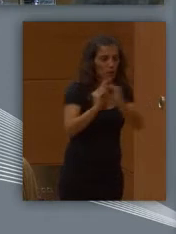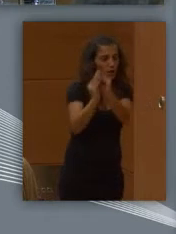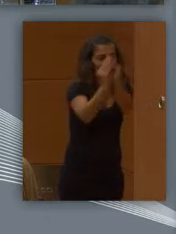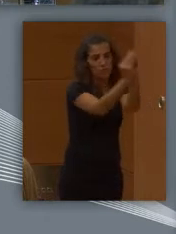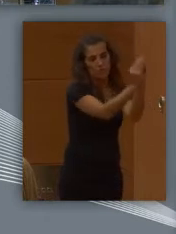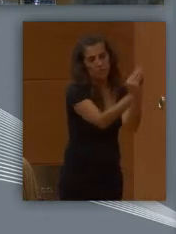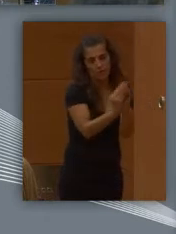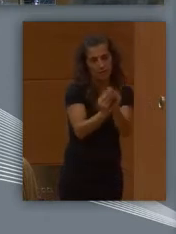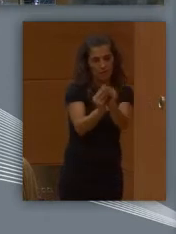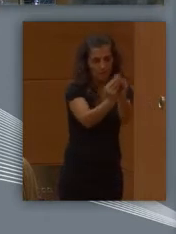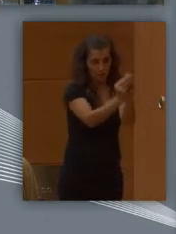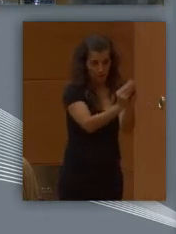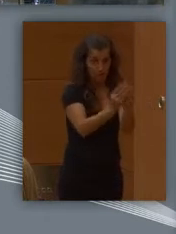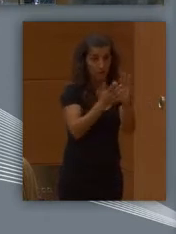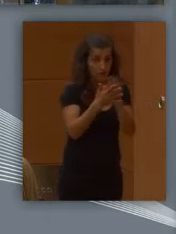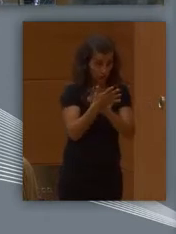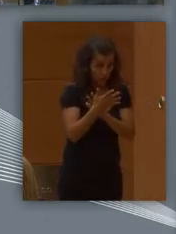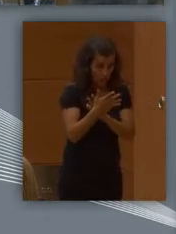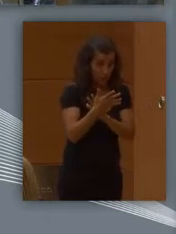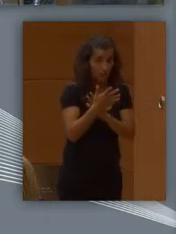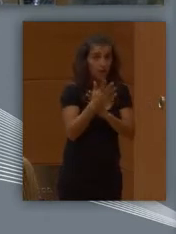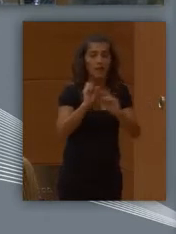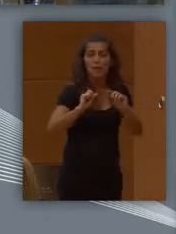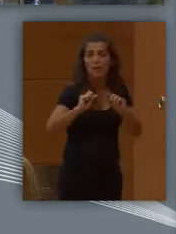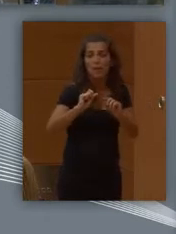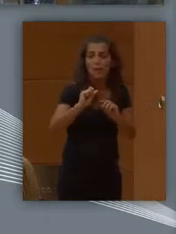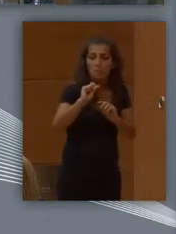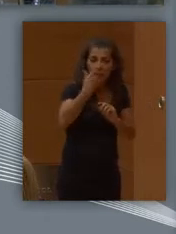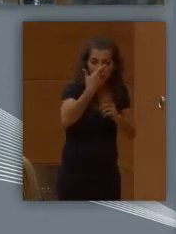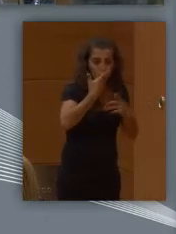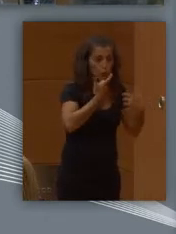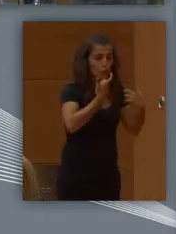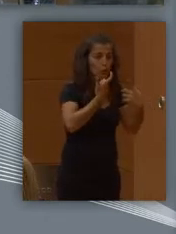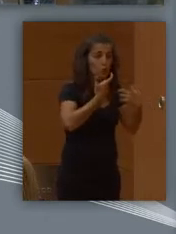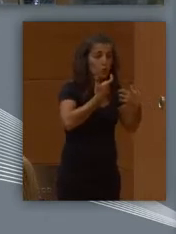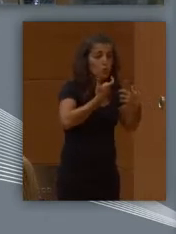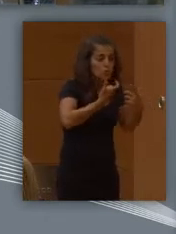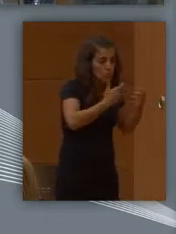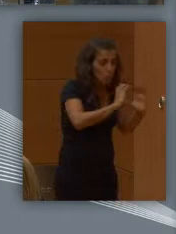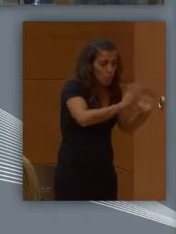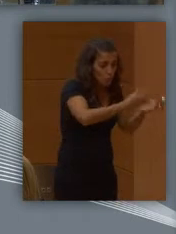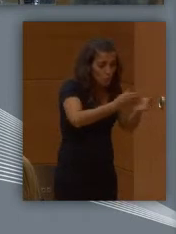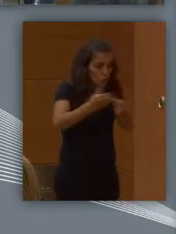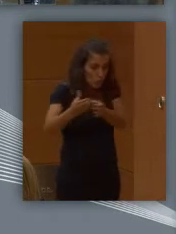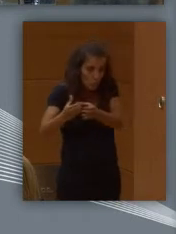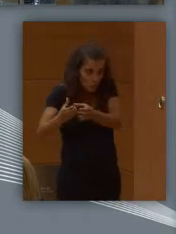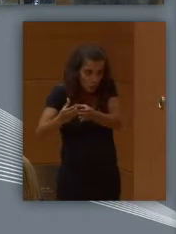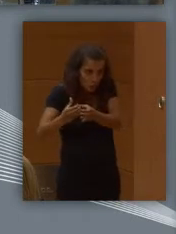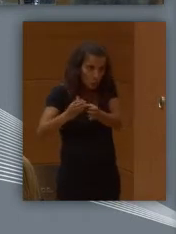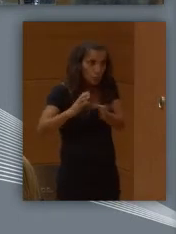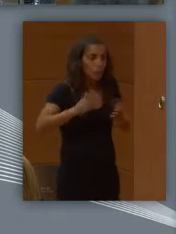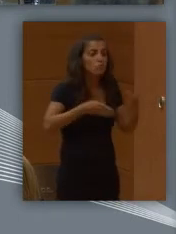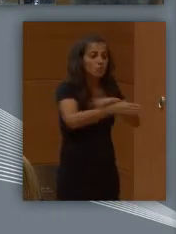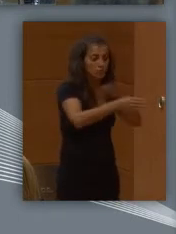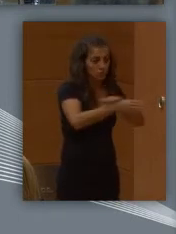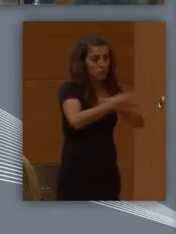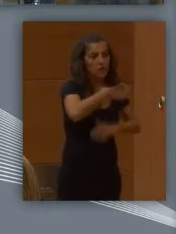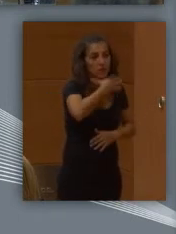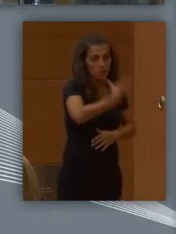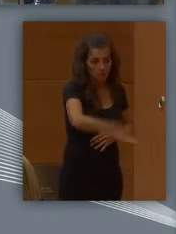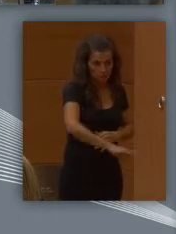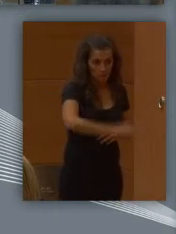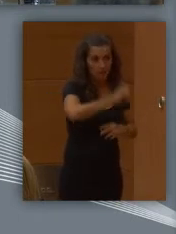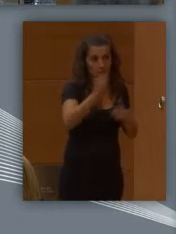Es decir, el mayor número de colectivos, de personas, deben poder acceder a ella. Y